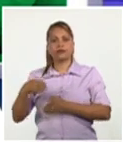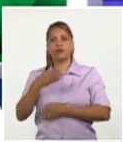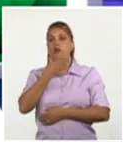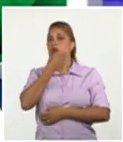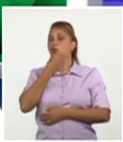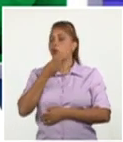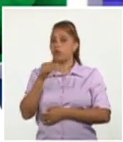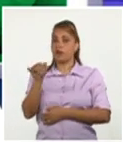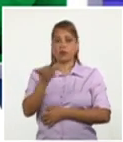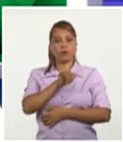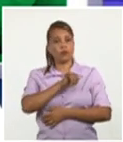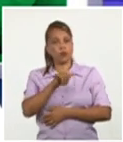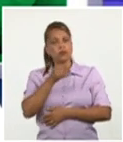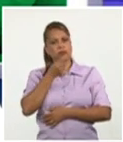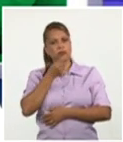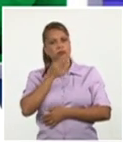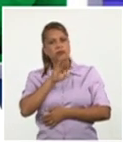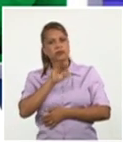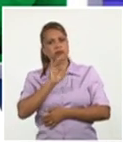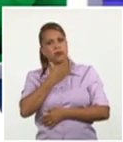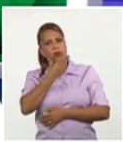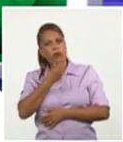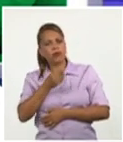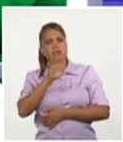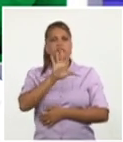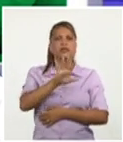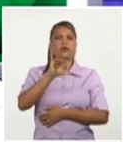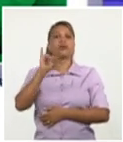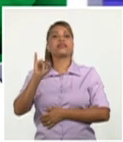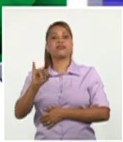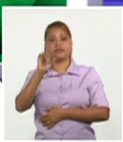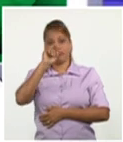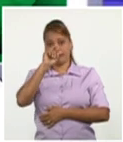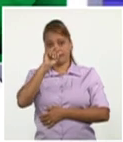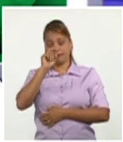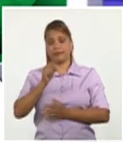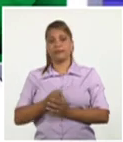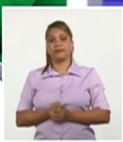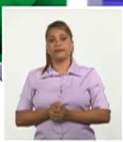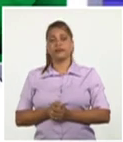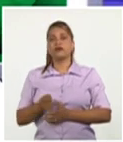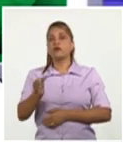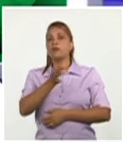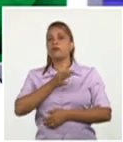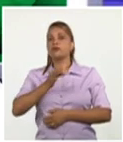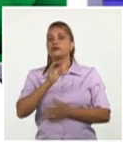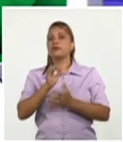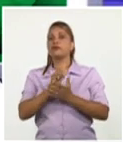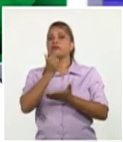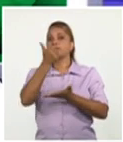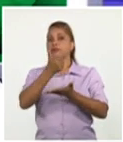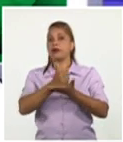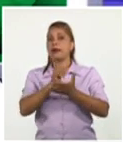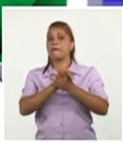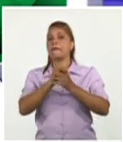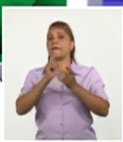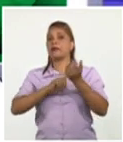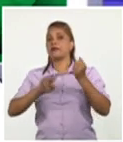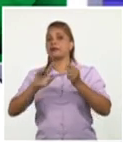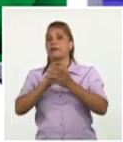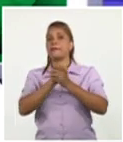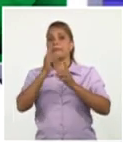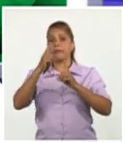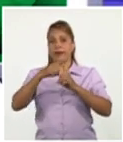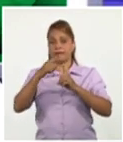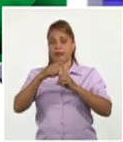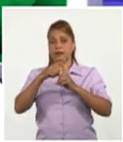también, pudiéramos decir, 56 años de edad, del municipio de Matanzas en esta provincia, contacto de un caso